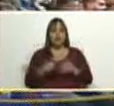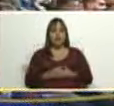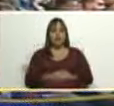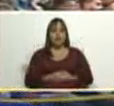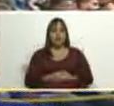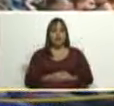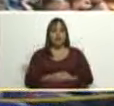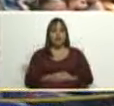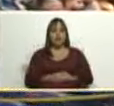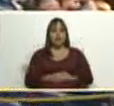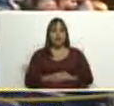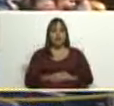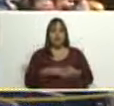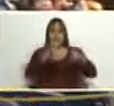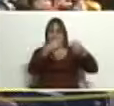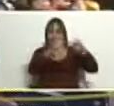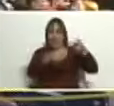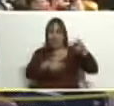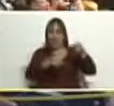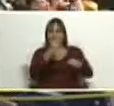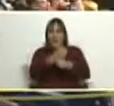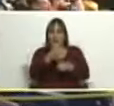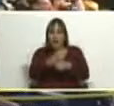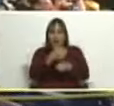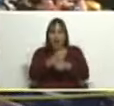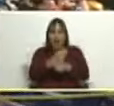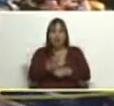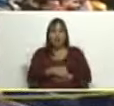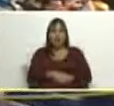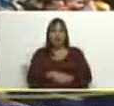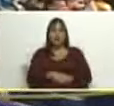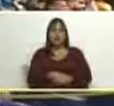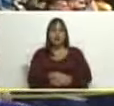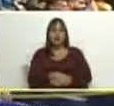Hay un conjunto de acciones que quedarían.